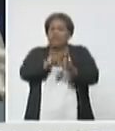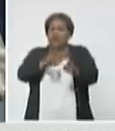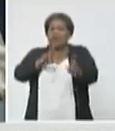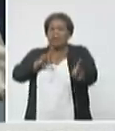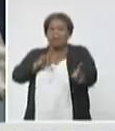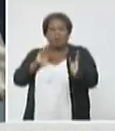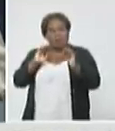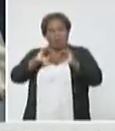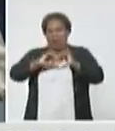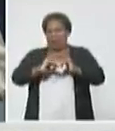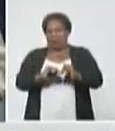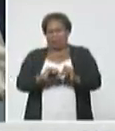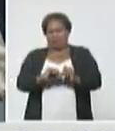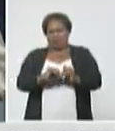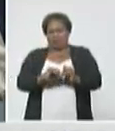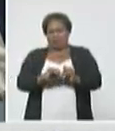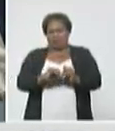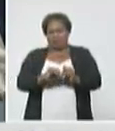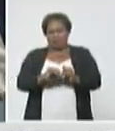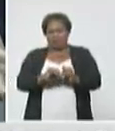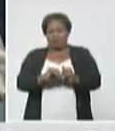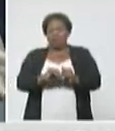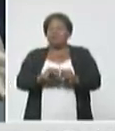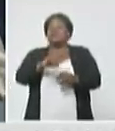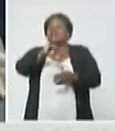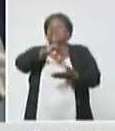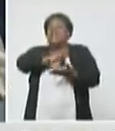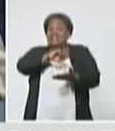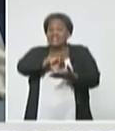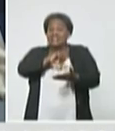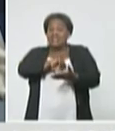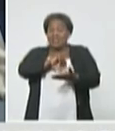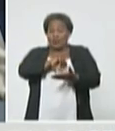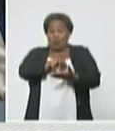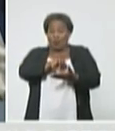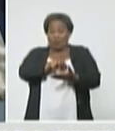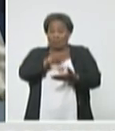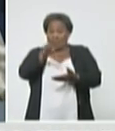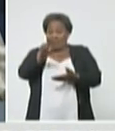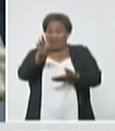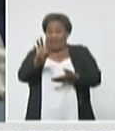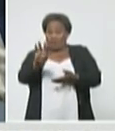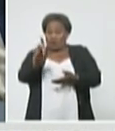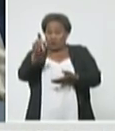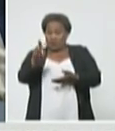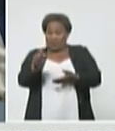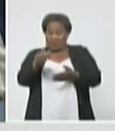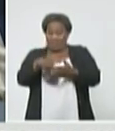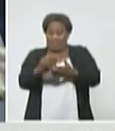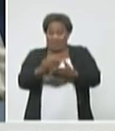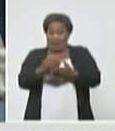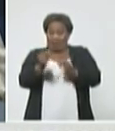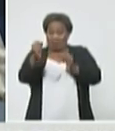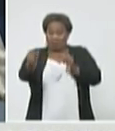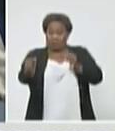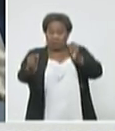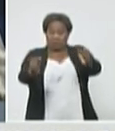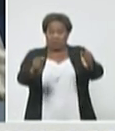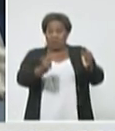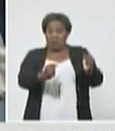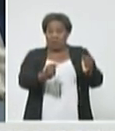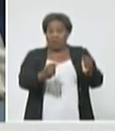en los centros de cuarentena, en los centros de atención a pacientes confirmados, a pacientes